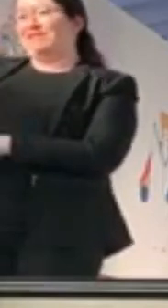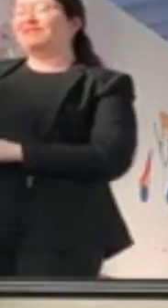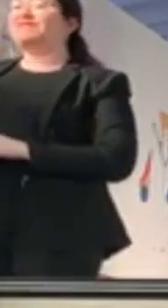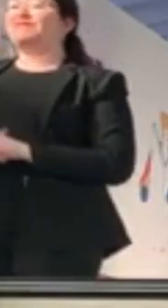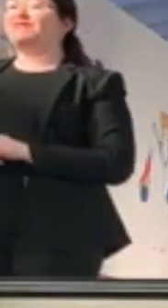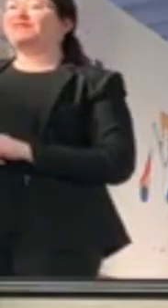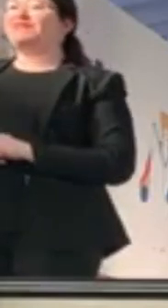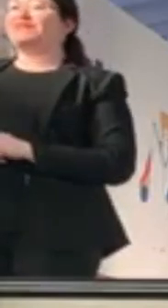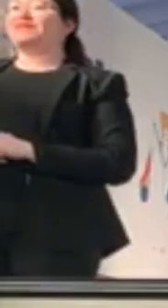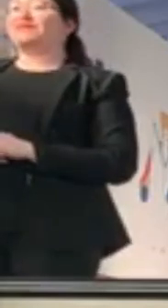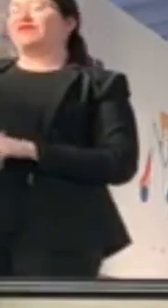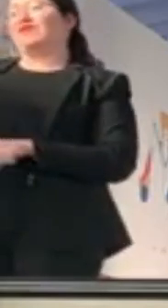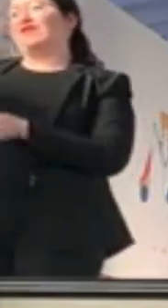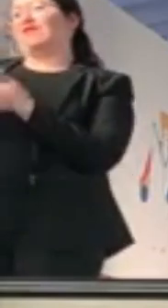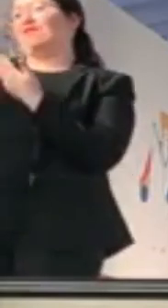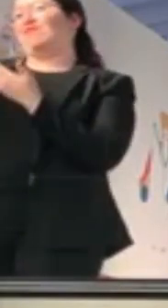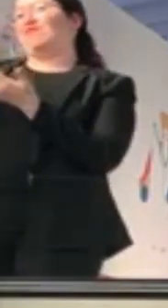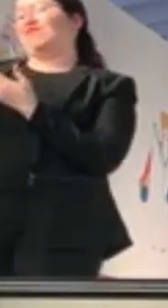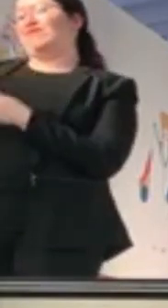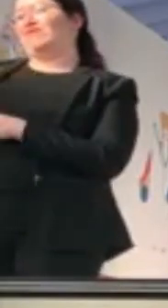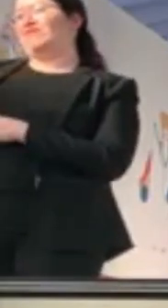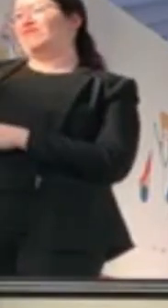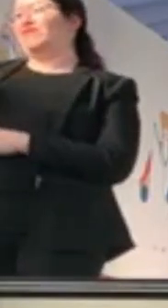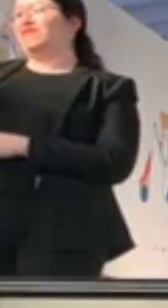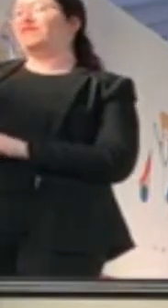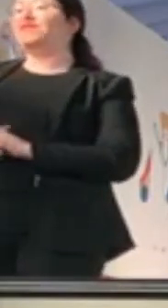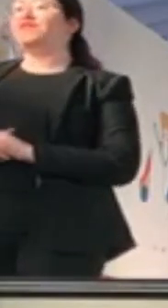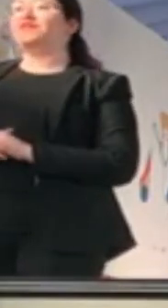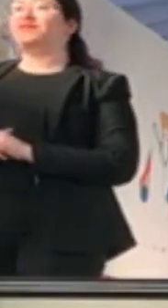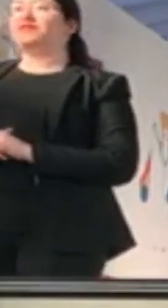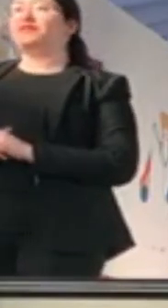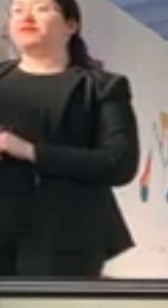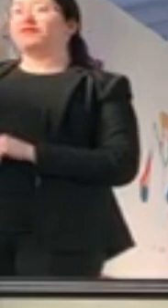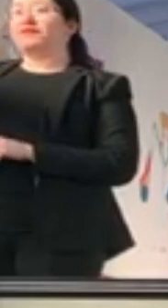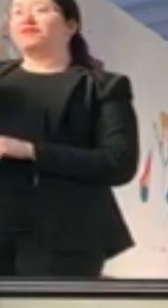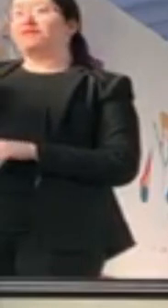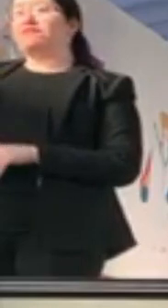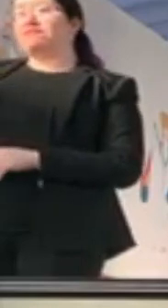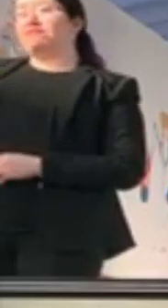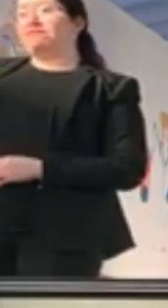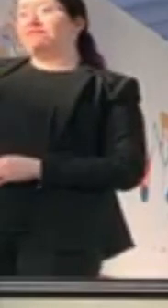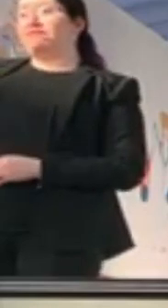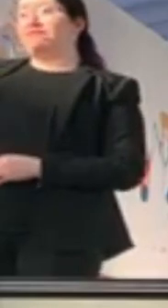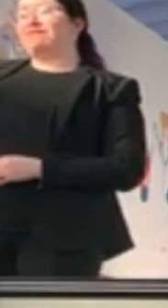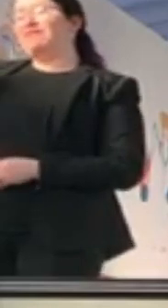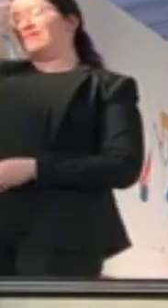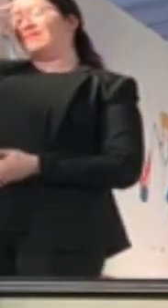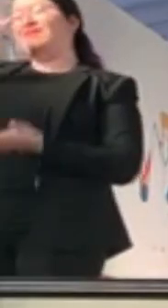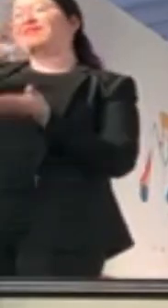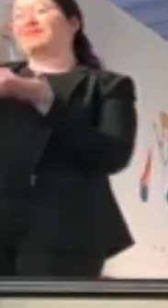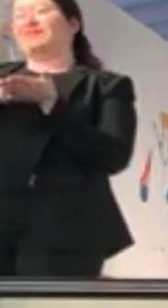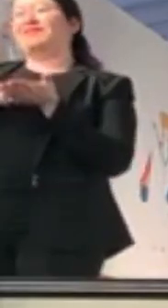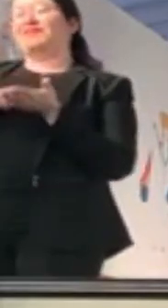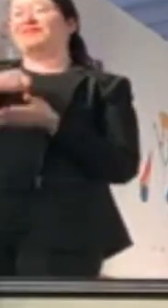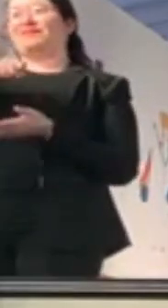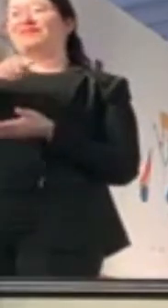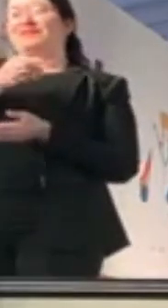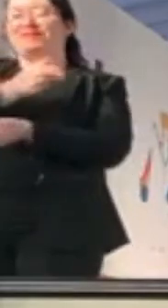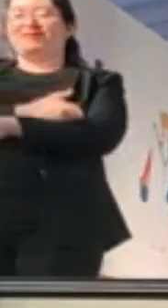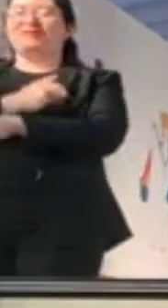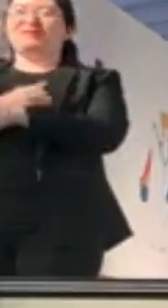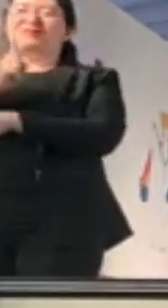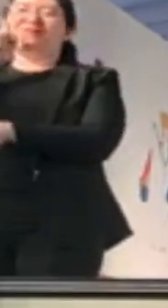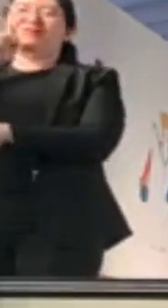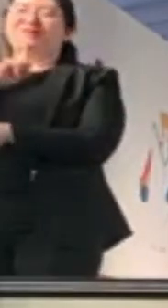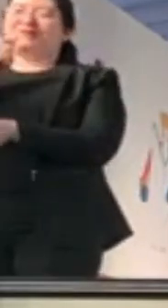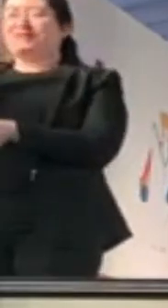del siglo XXI. Y por cierto, una tesis bien interesante que seguro compartirá nuestra compañera amiga